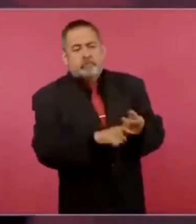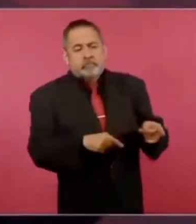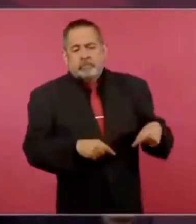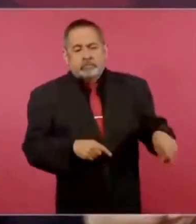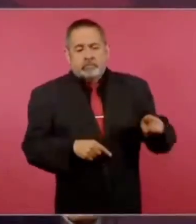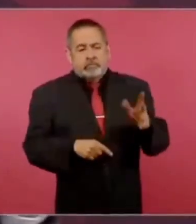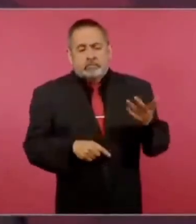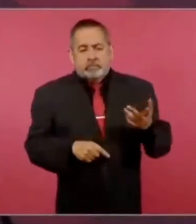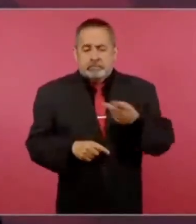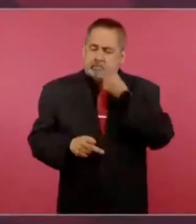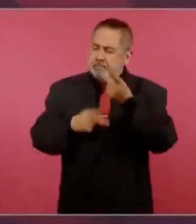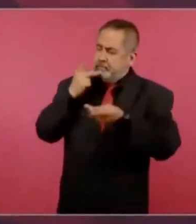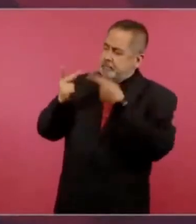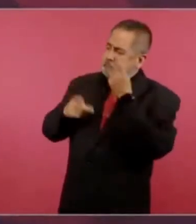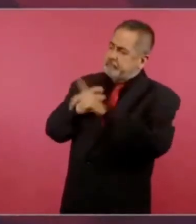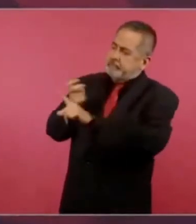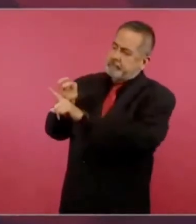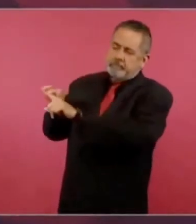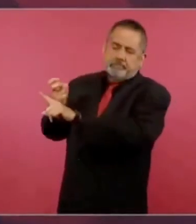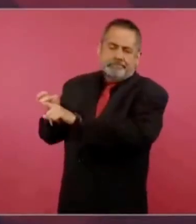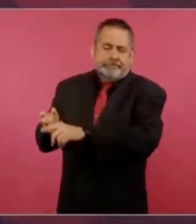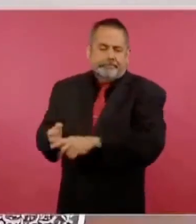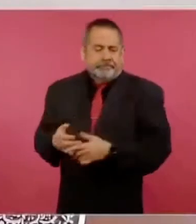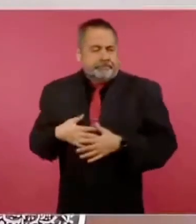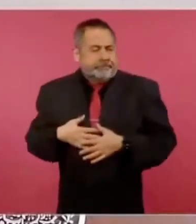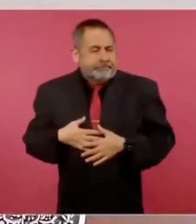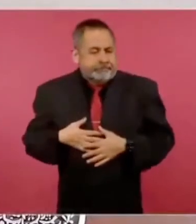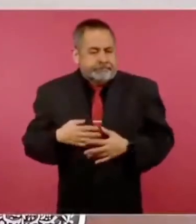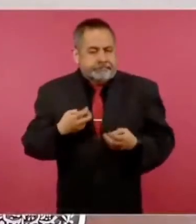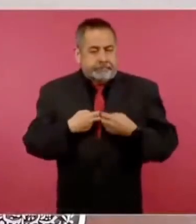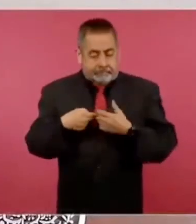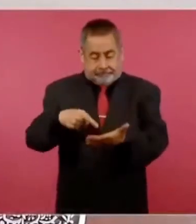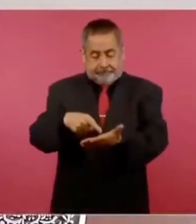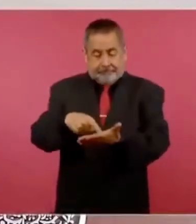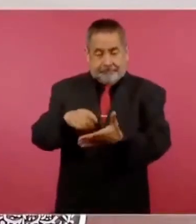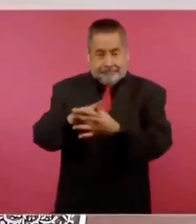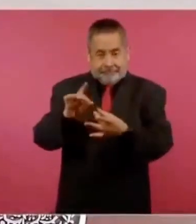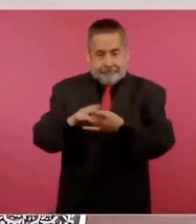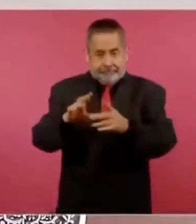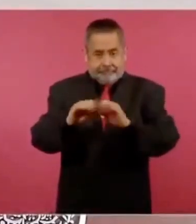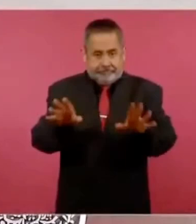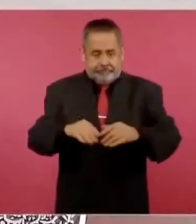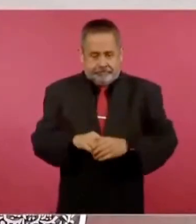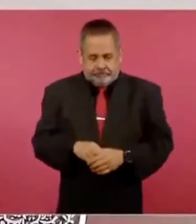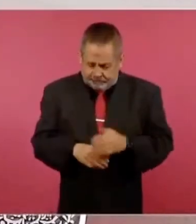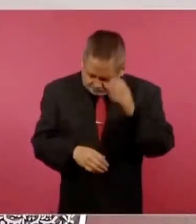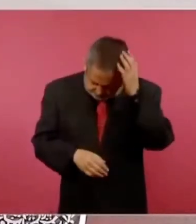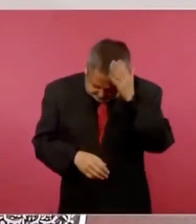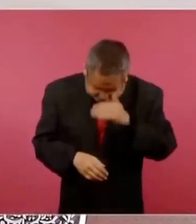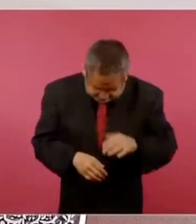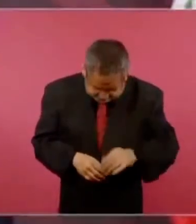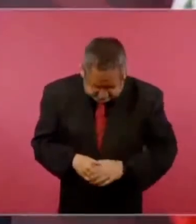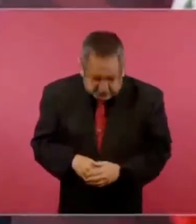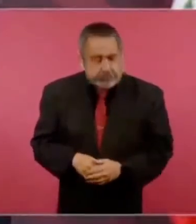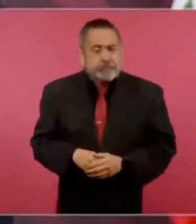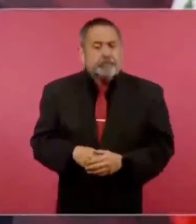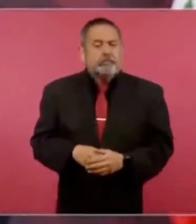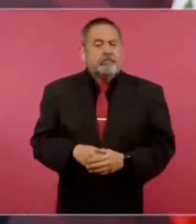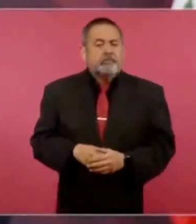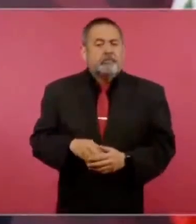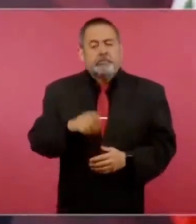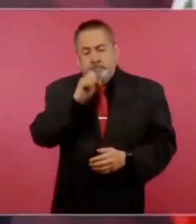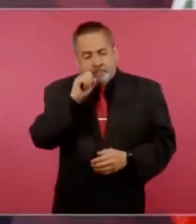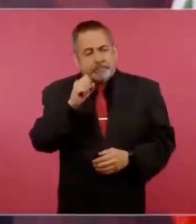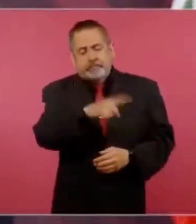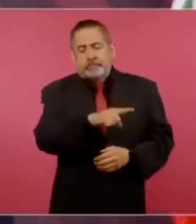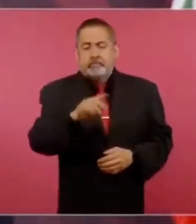pues no se podía castigar. Así que aquí está la resolución incluso. Y con Calderón pues